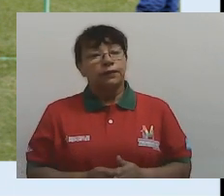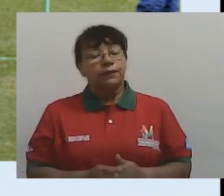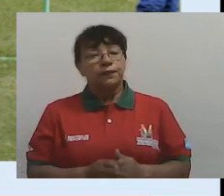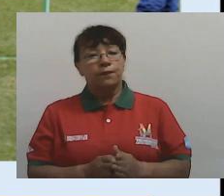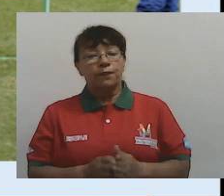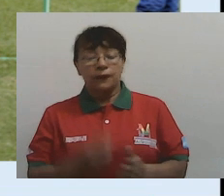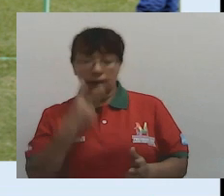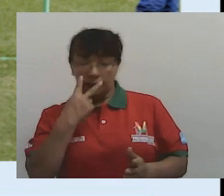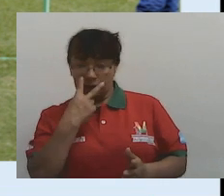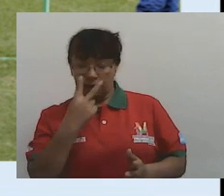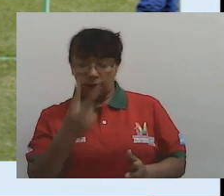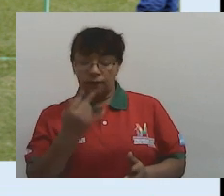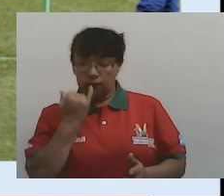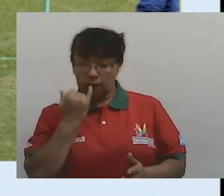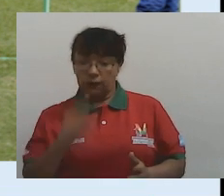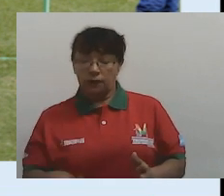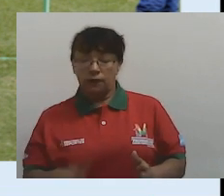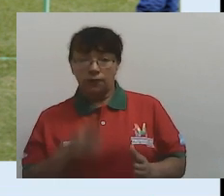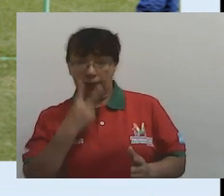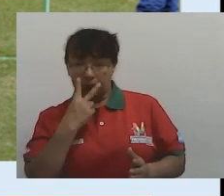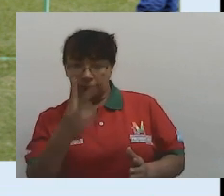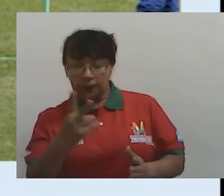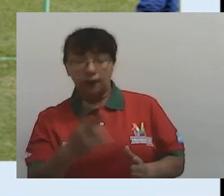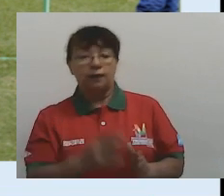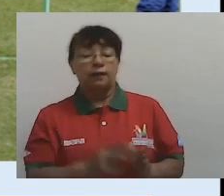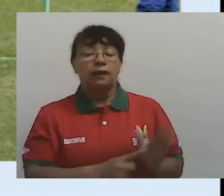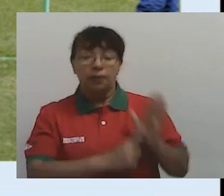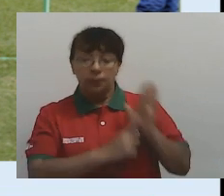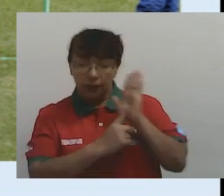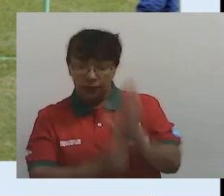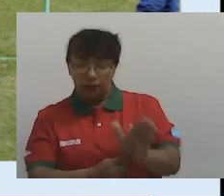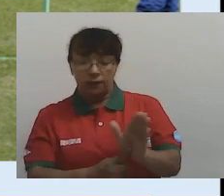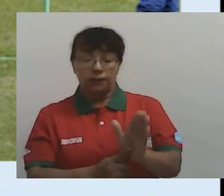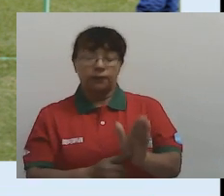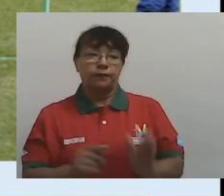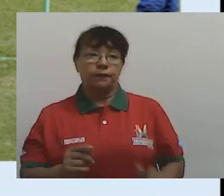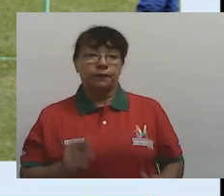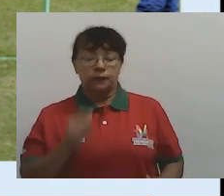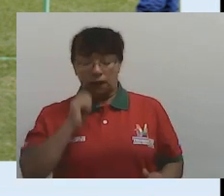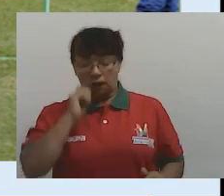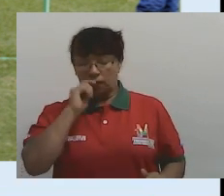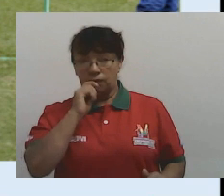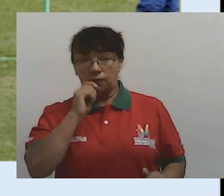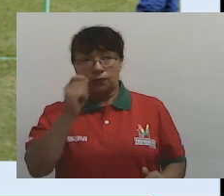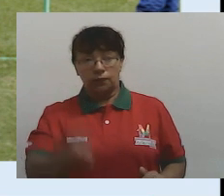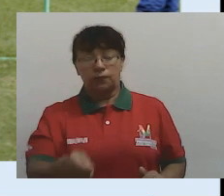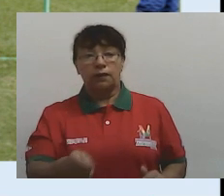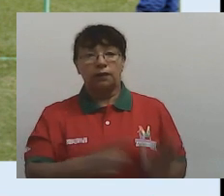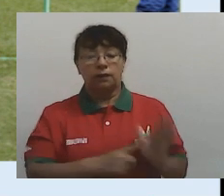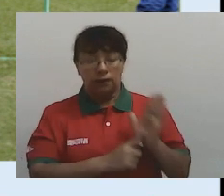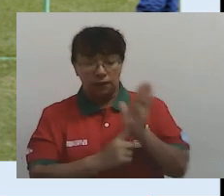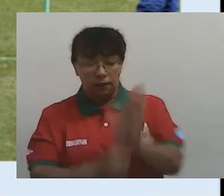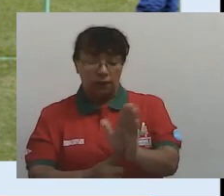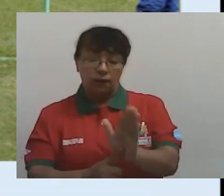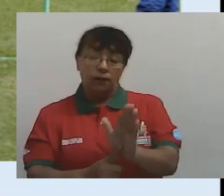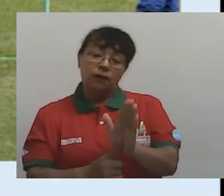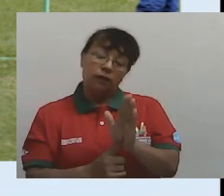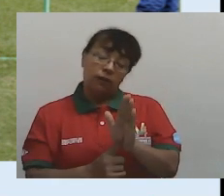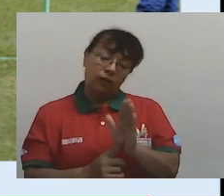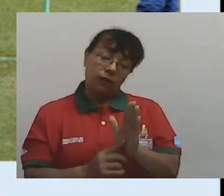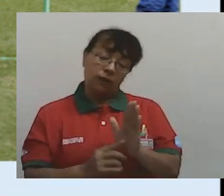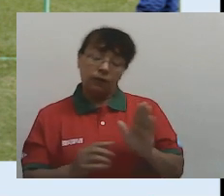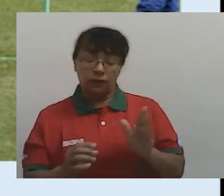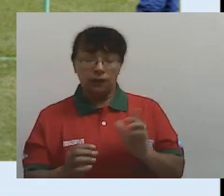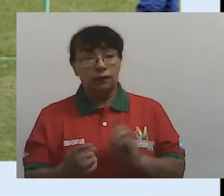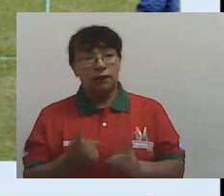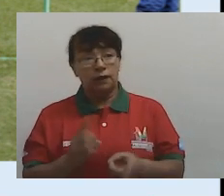imitación. Entonces, yo le demuestro. El juez tiene que tener la capacidad de mostrar el ejercicio bien